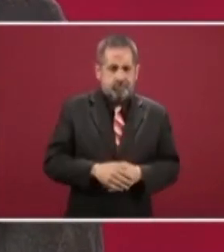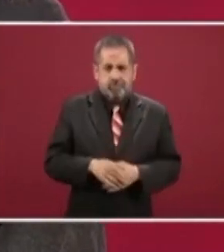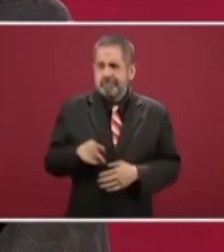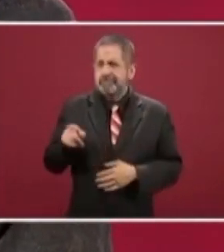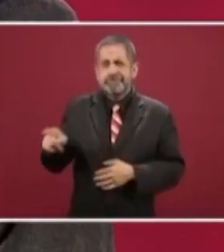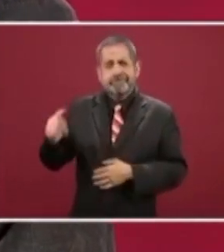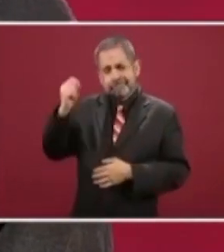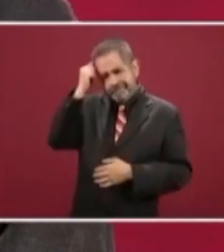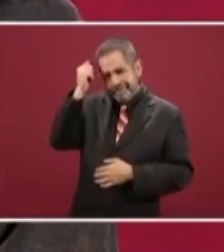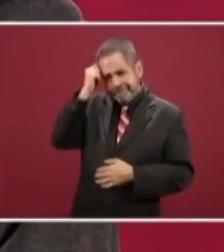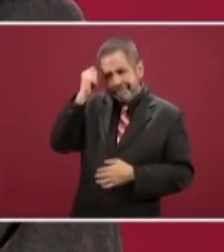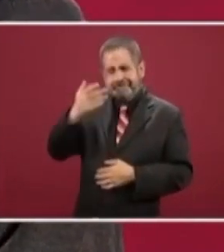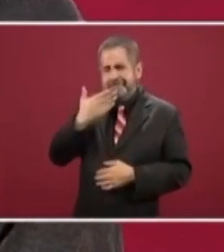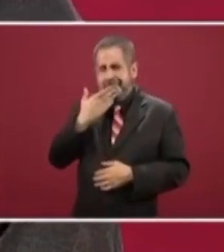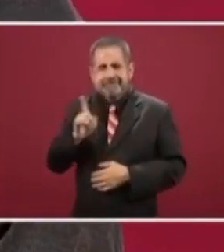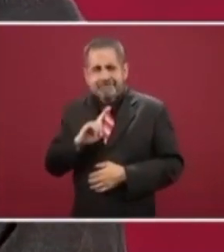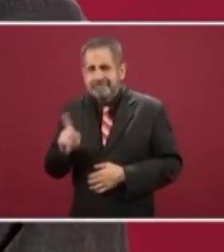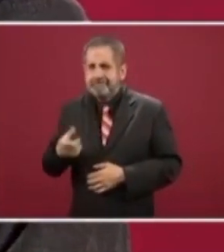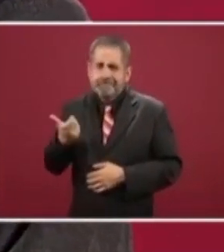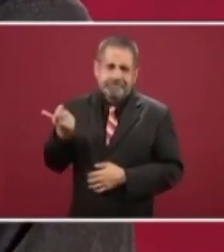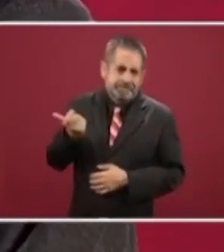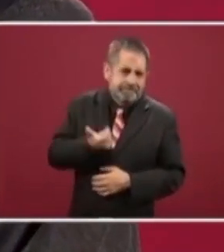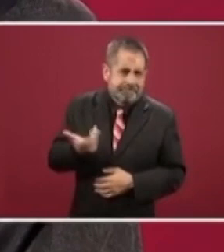inviable, por costoso,